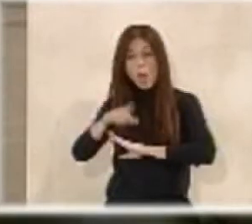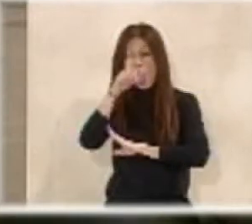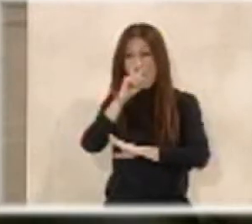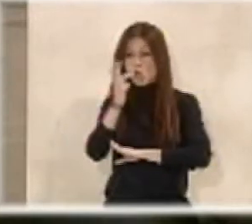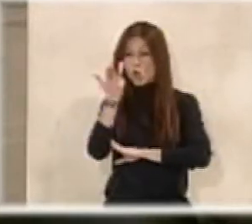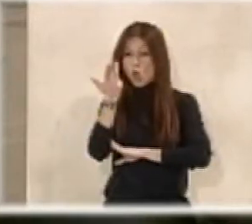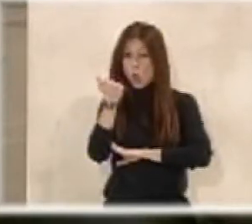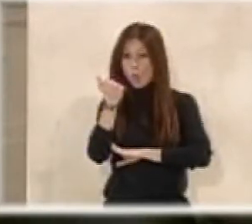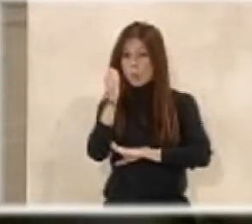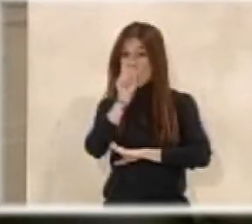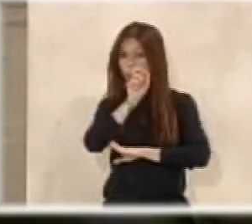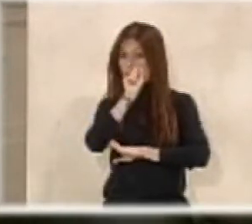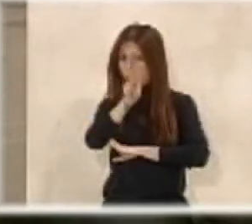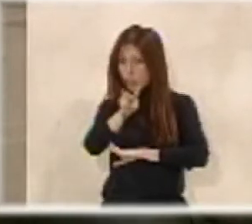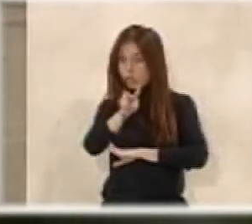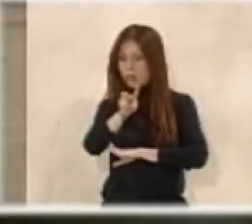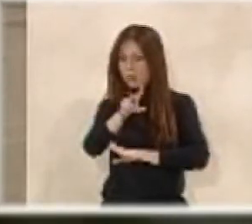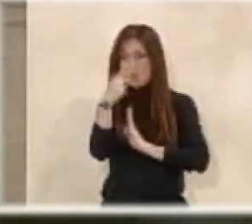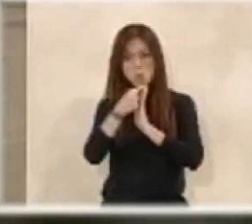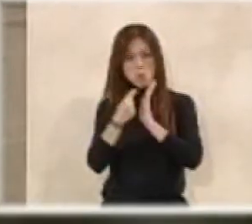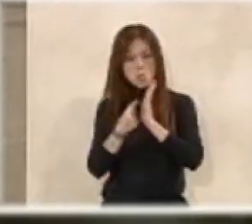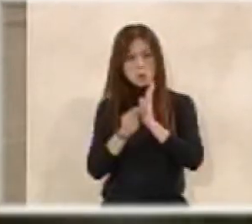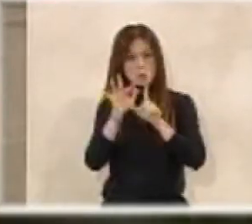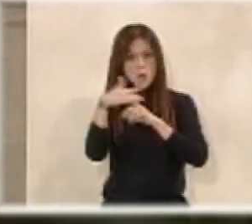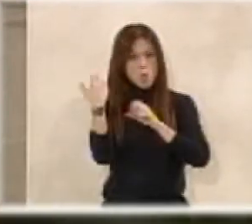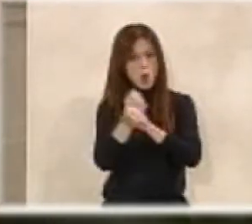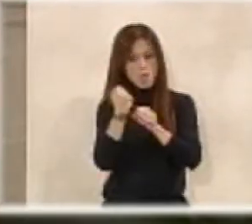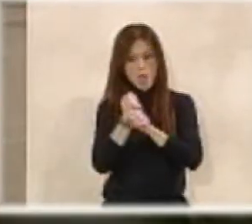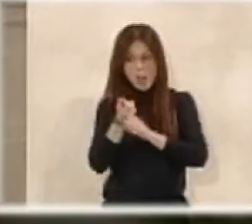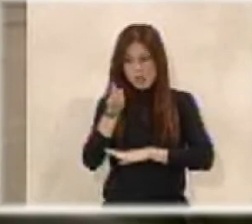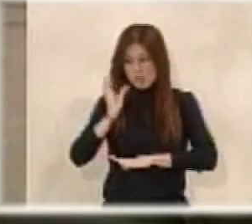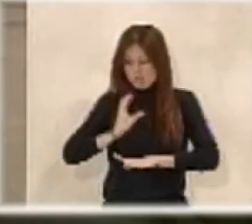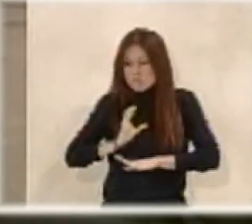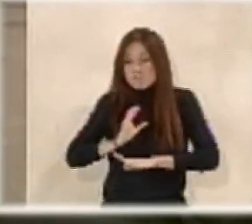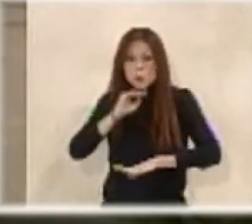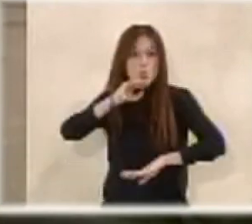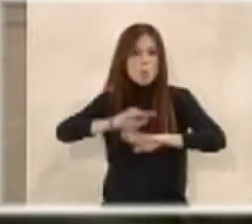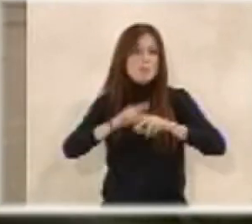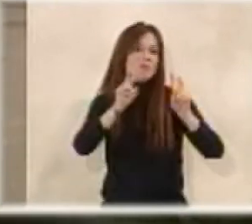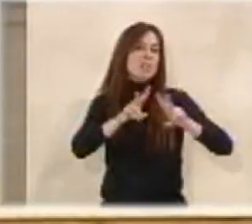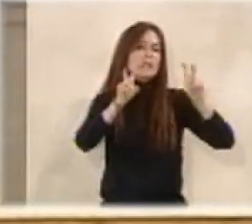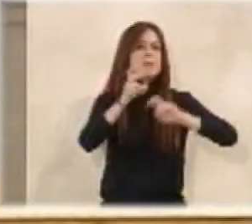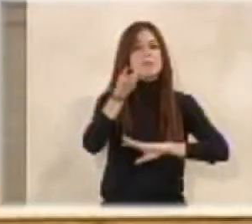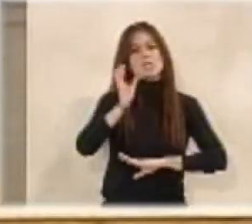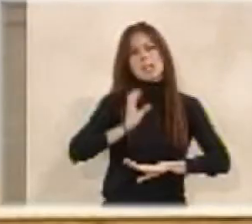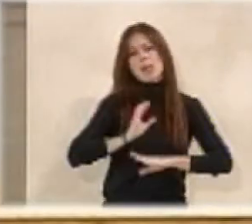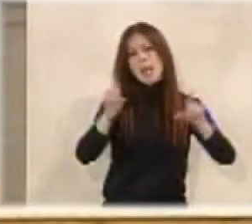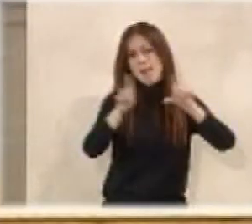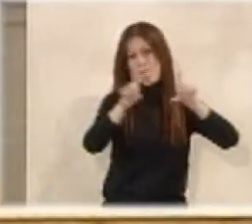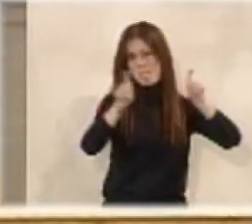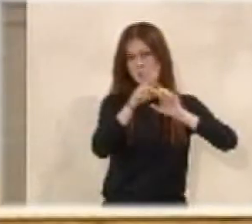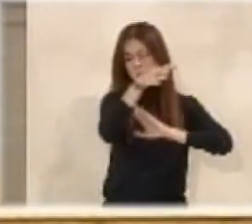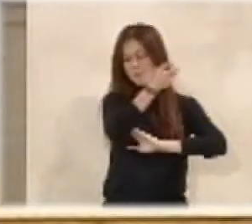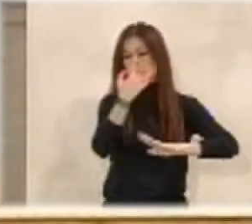año 2012, ni las condiciones salariales ni las laborales. Respecto a los salarios, la empresa concesionaria